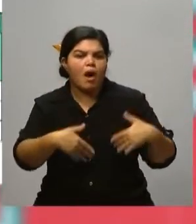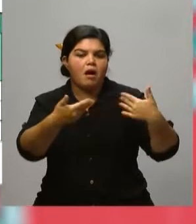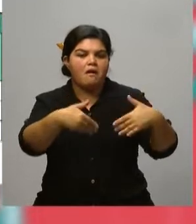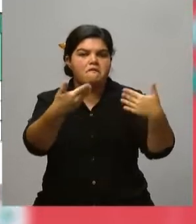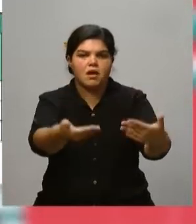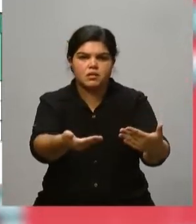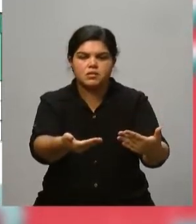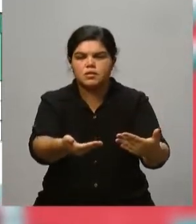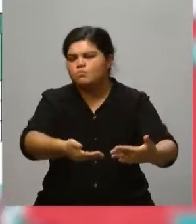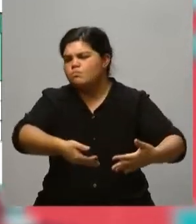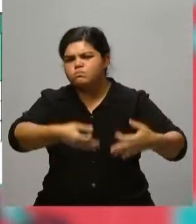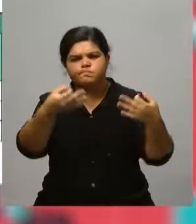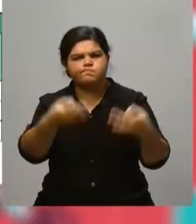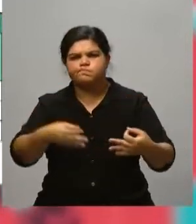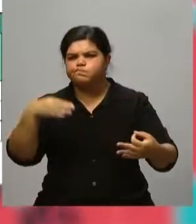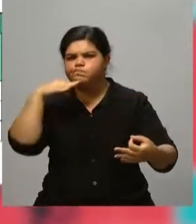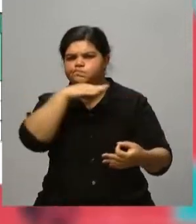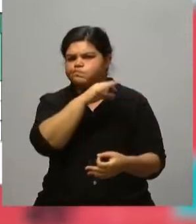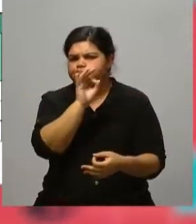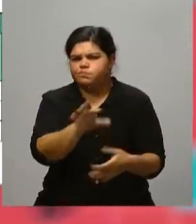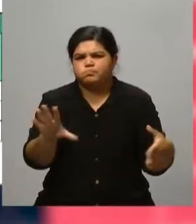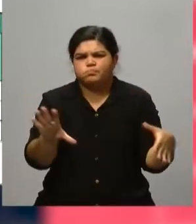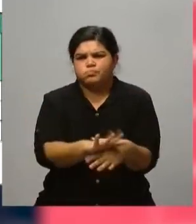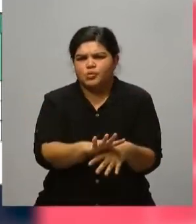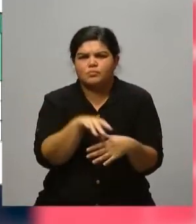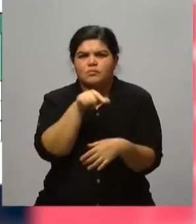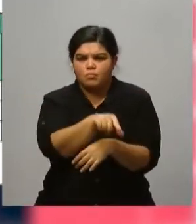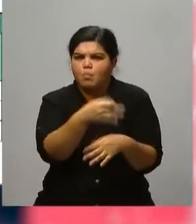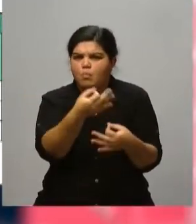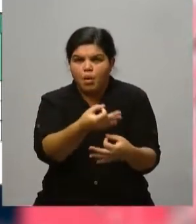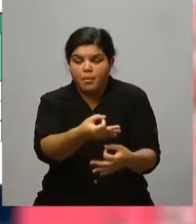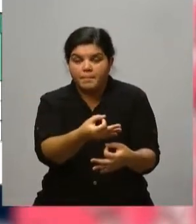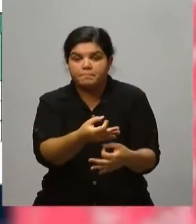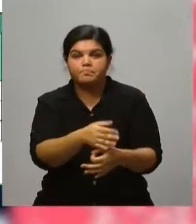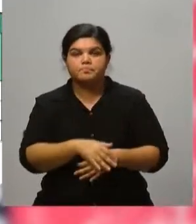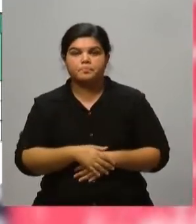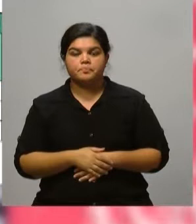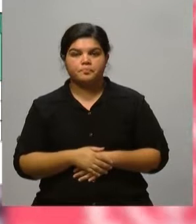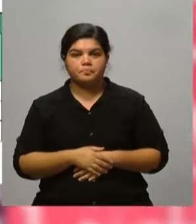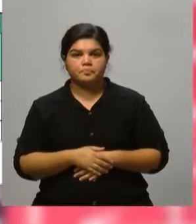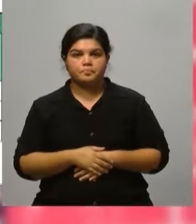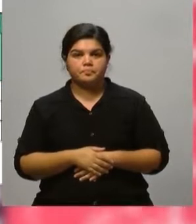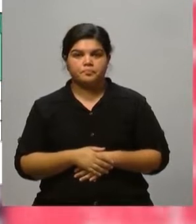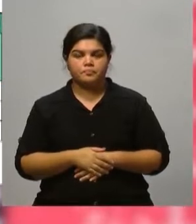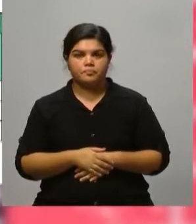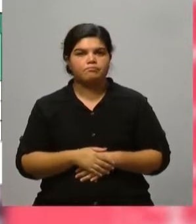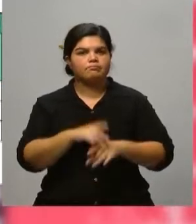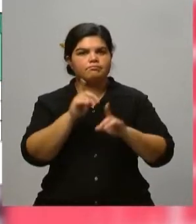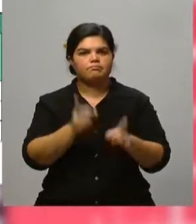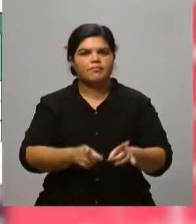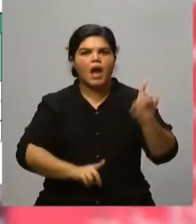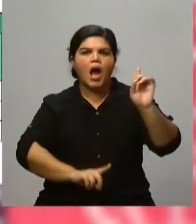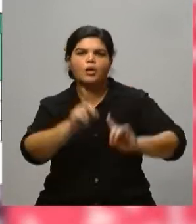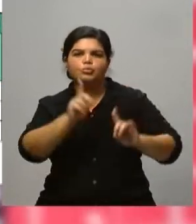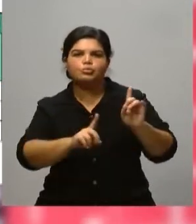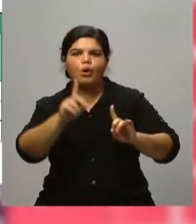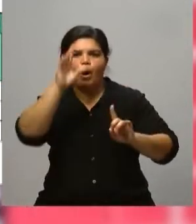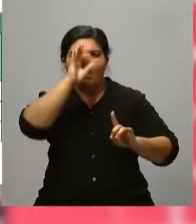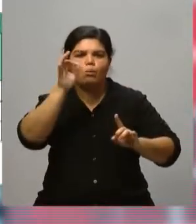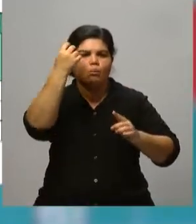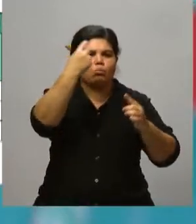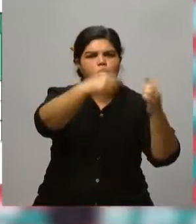repasando algunas imágenes que tienen que ver con esto que decíamos recién de cómo está hoy, por ejemplo, la gente o cómo opina la gente en relación